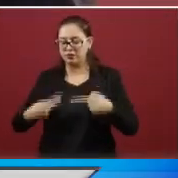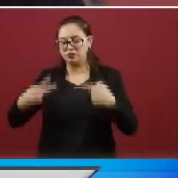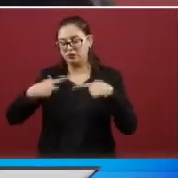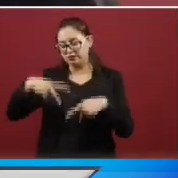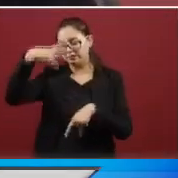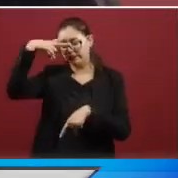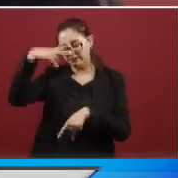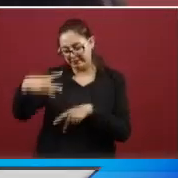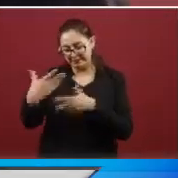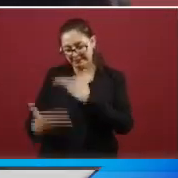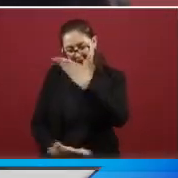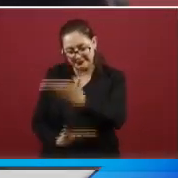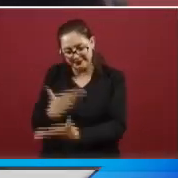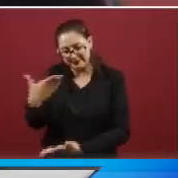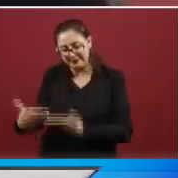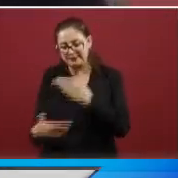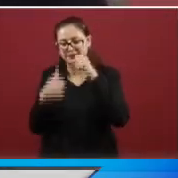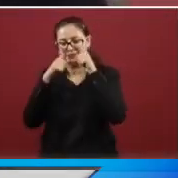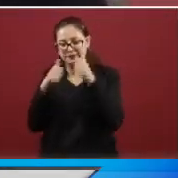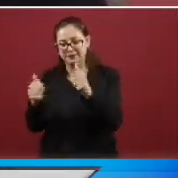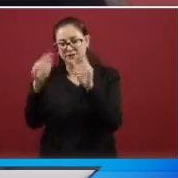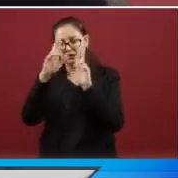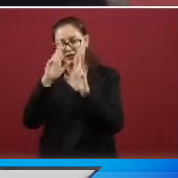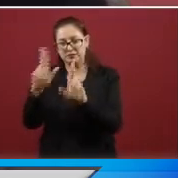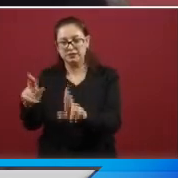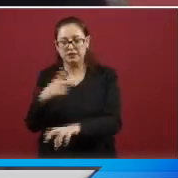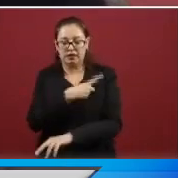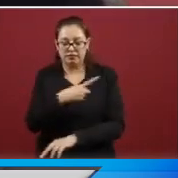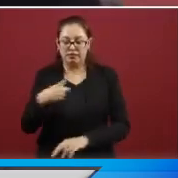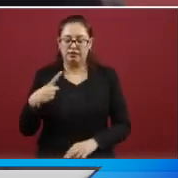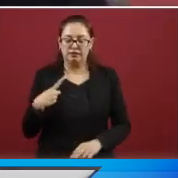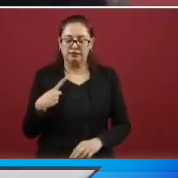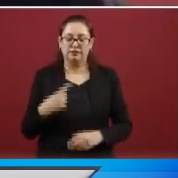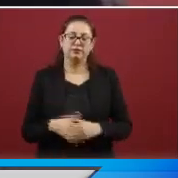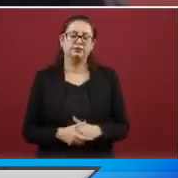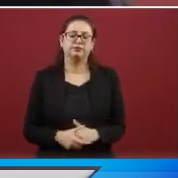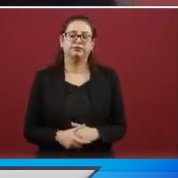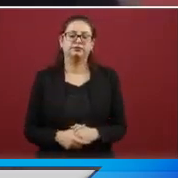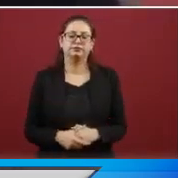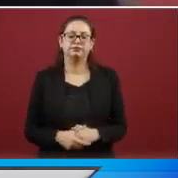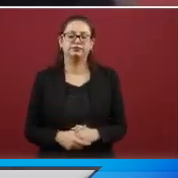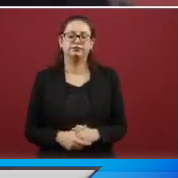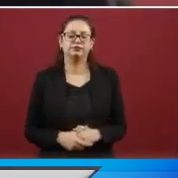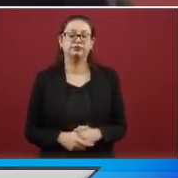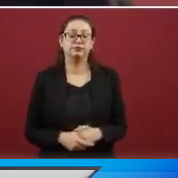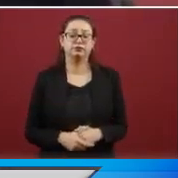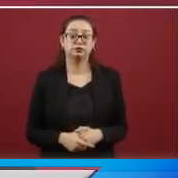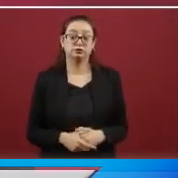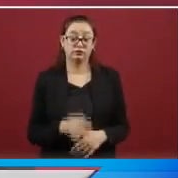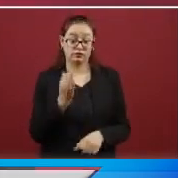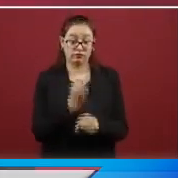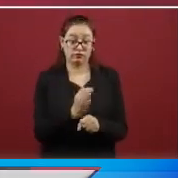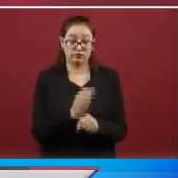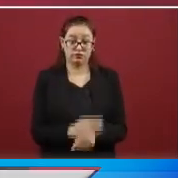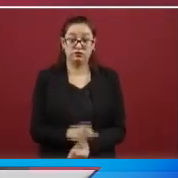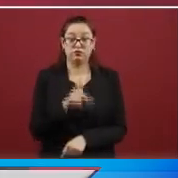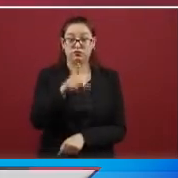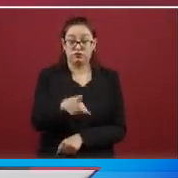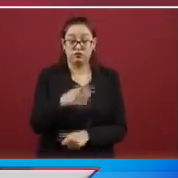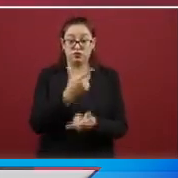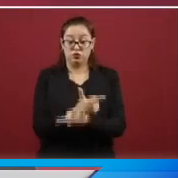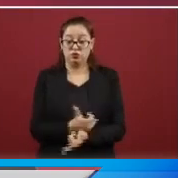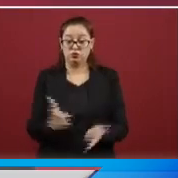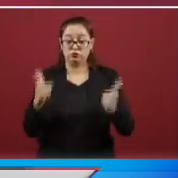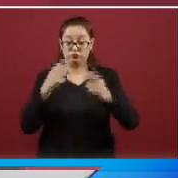Caso Wallace. El hecho de que tú estés expresándote como lo estás haciendo, con